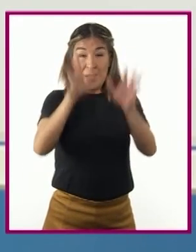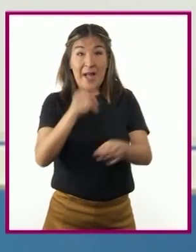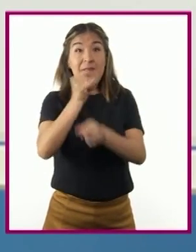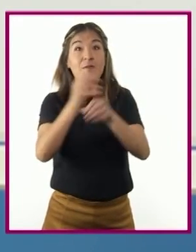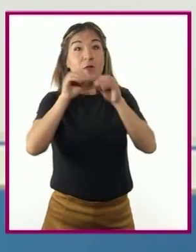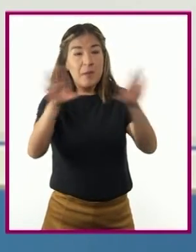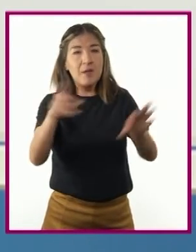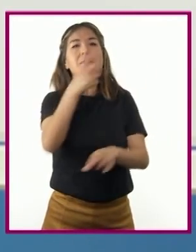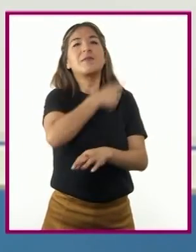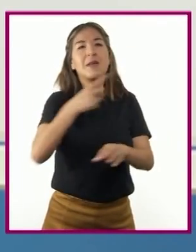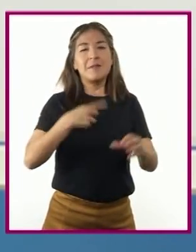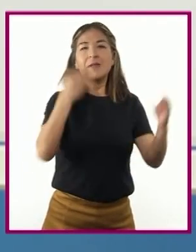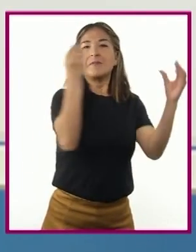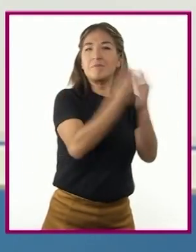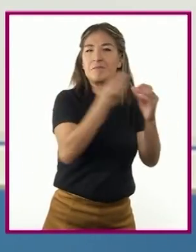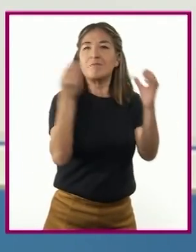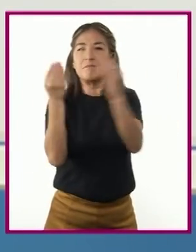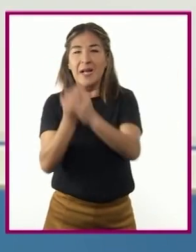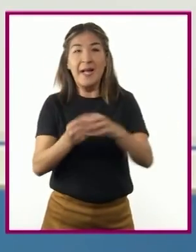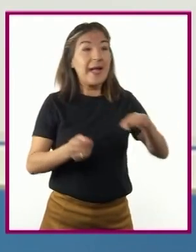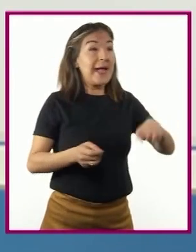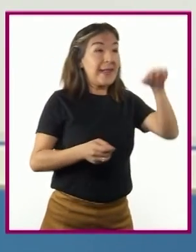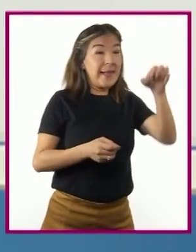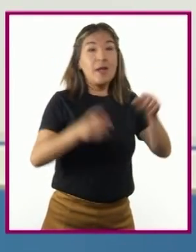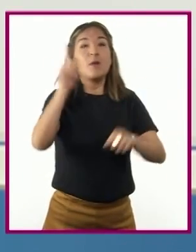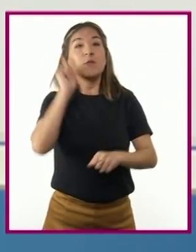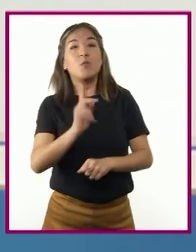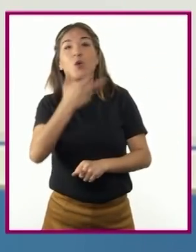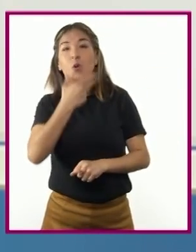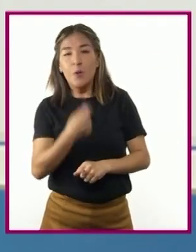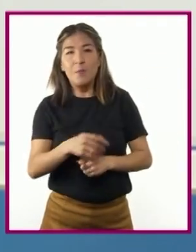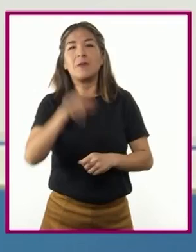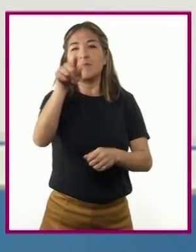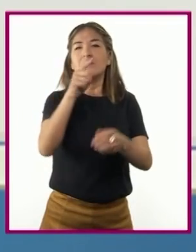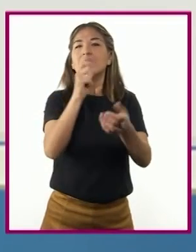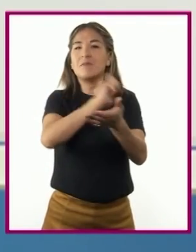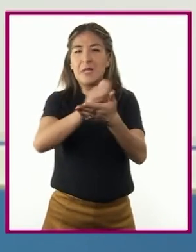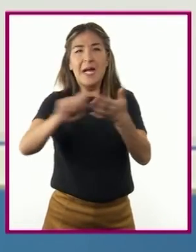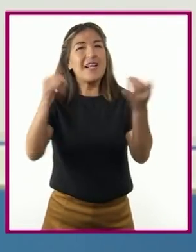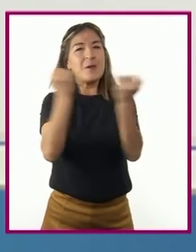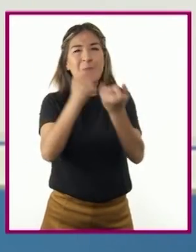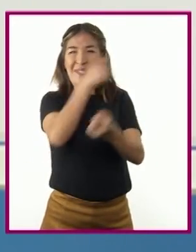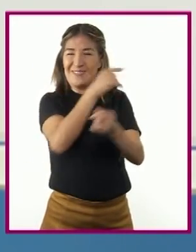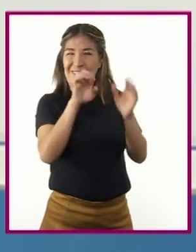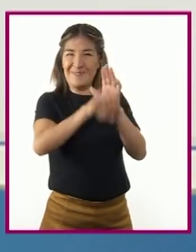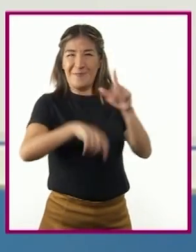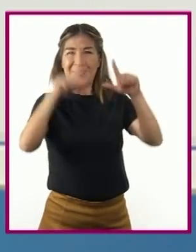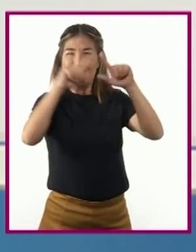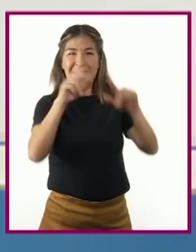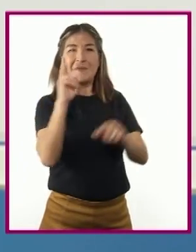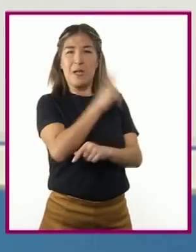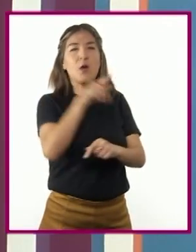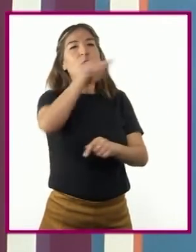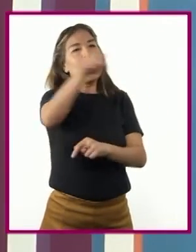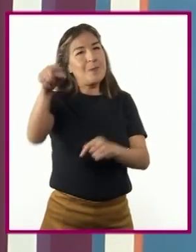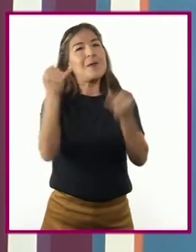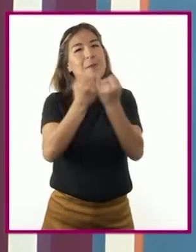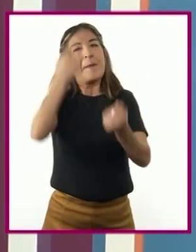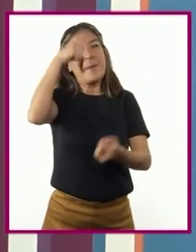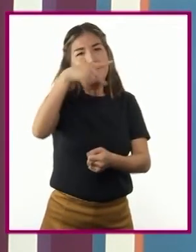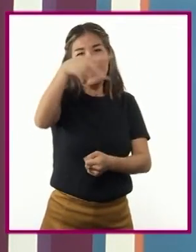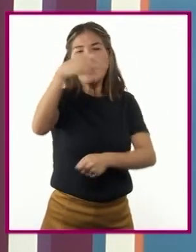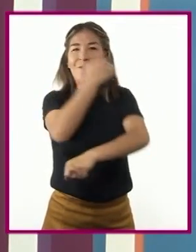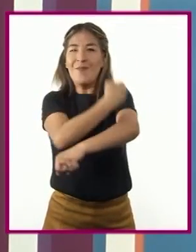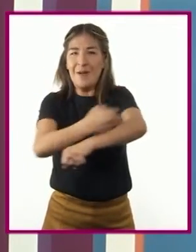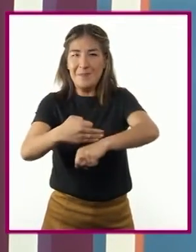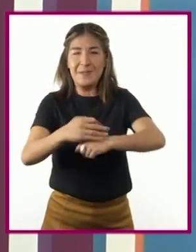deberán clasificarlos por edad y género. Elaboren su propia pirámide de composición de su familia.